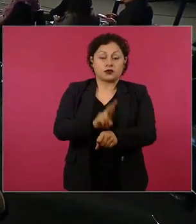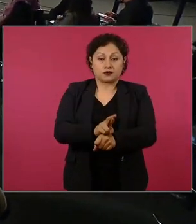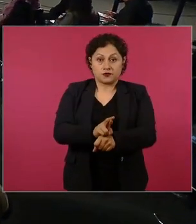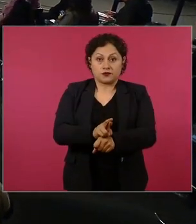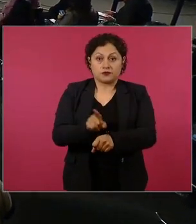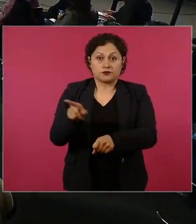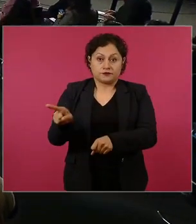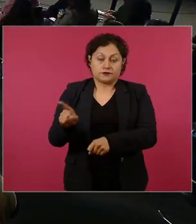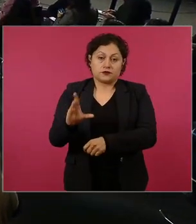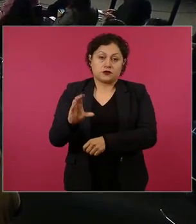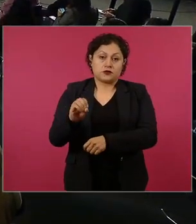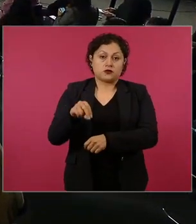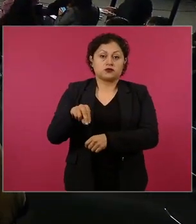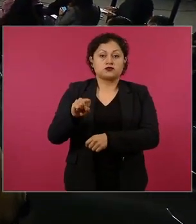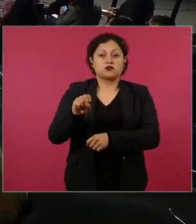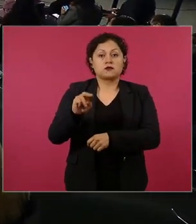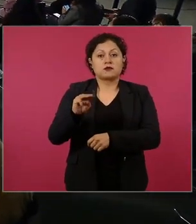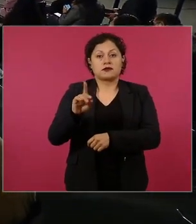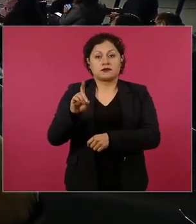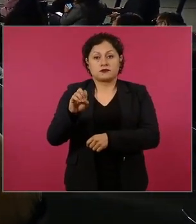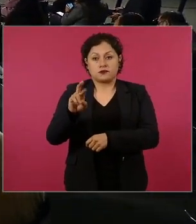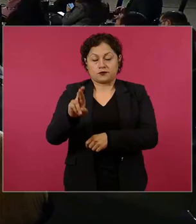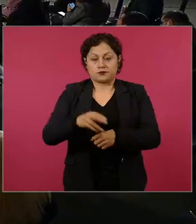del consumidor.